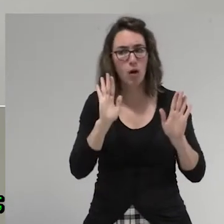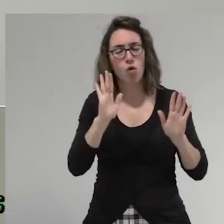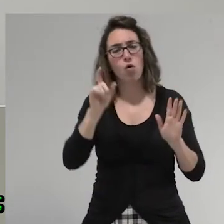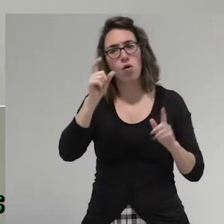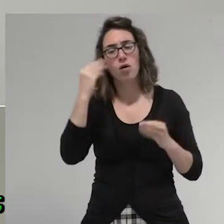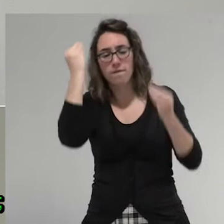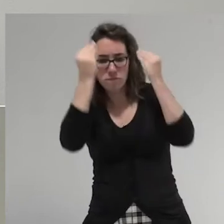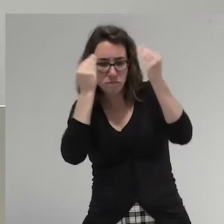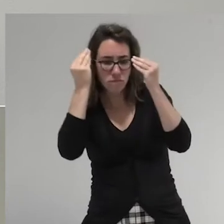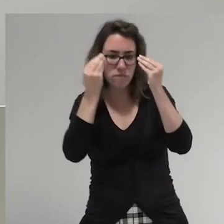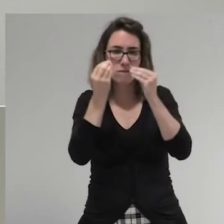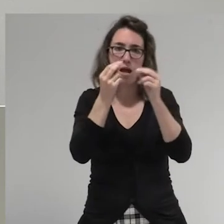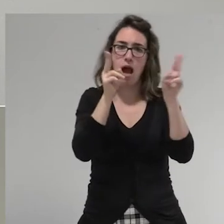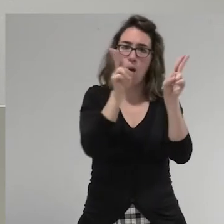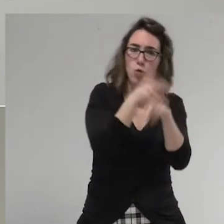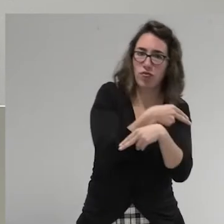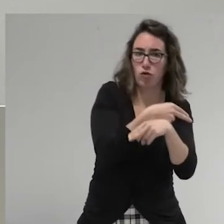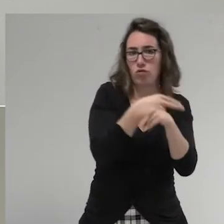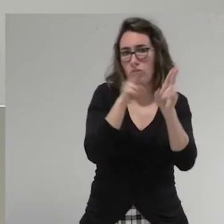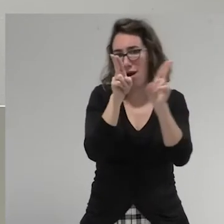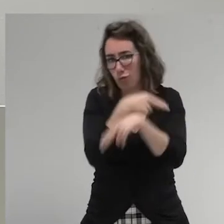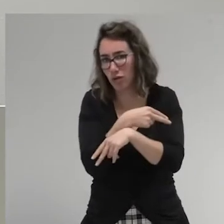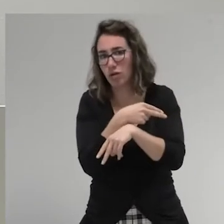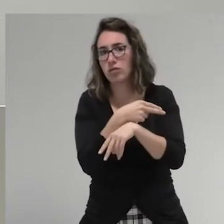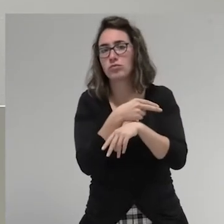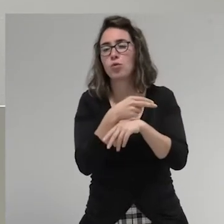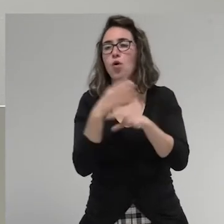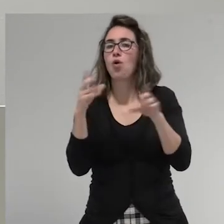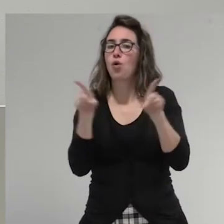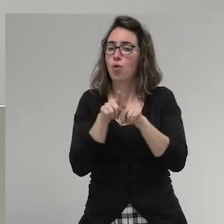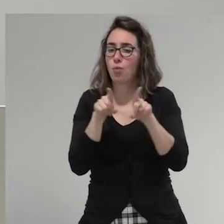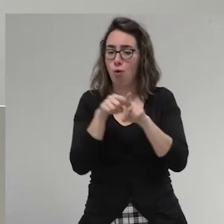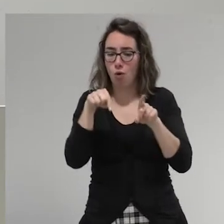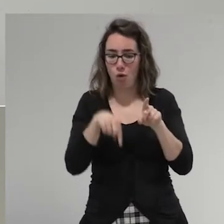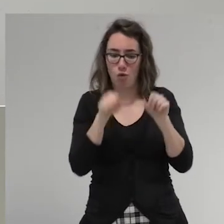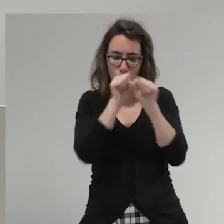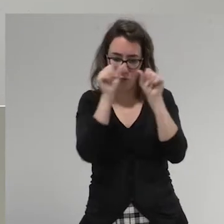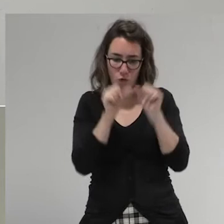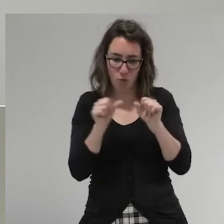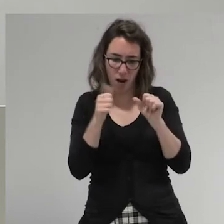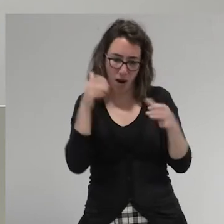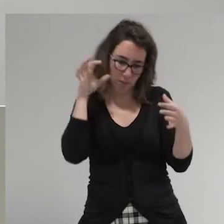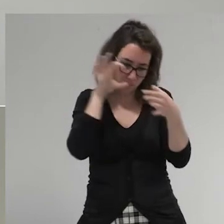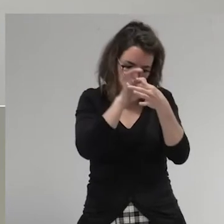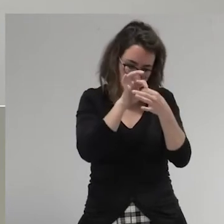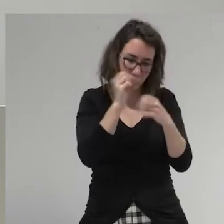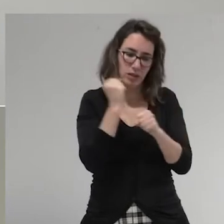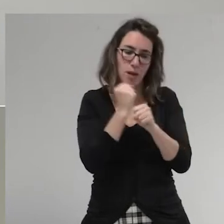en lo que es la idea del abolicionismo, pero no el abolicionismo como se entiende aquí en relación con el trabajo